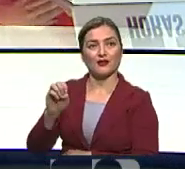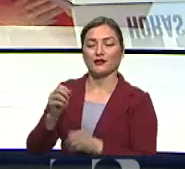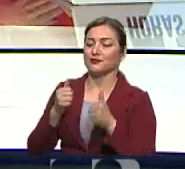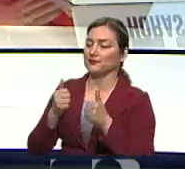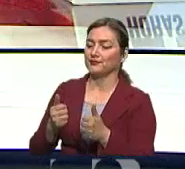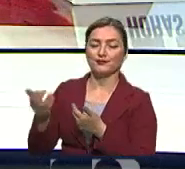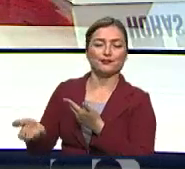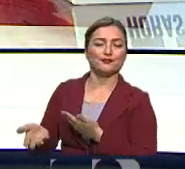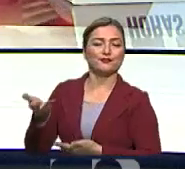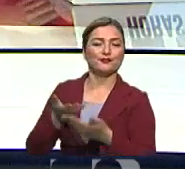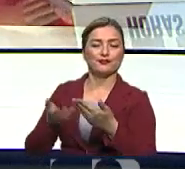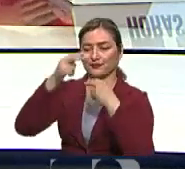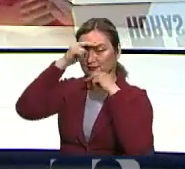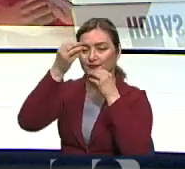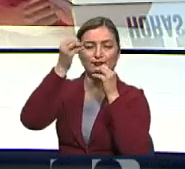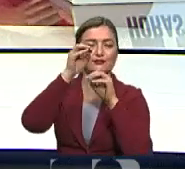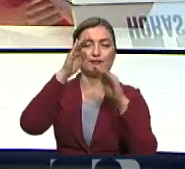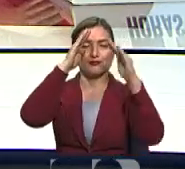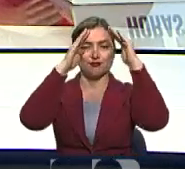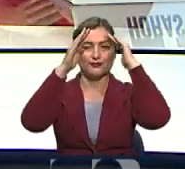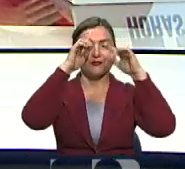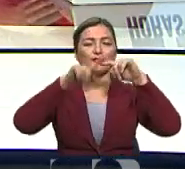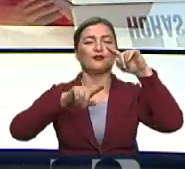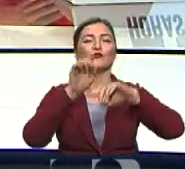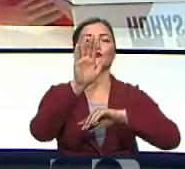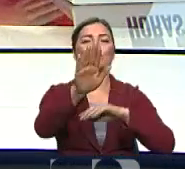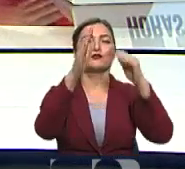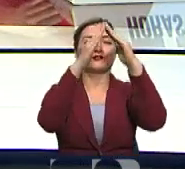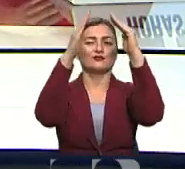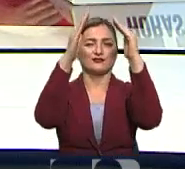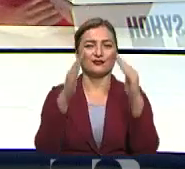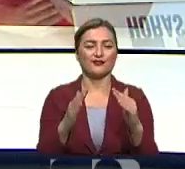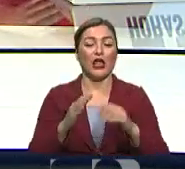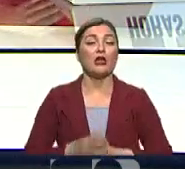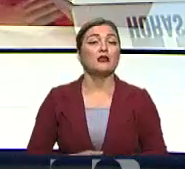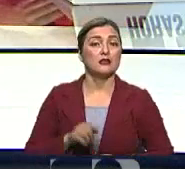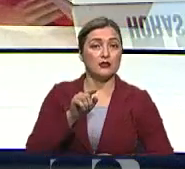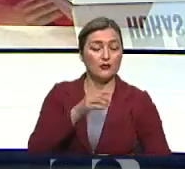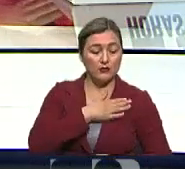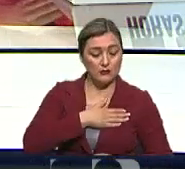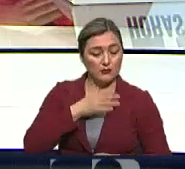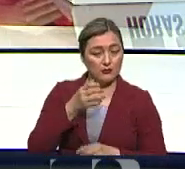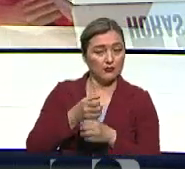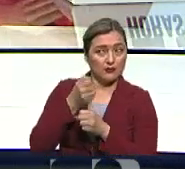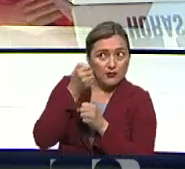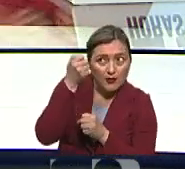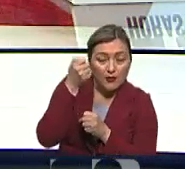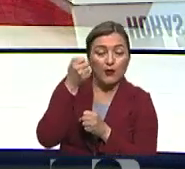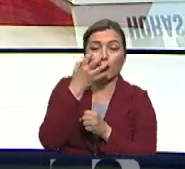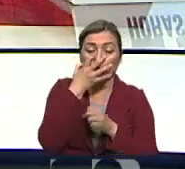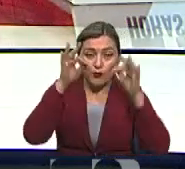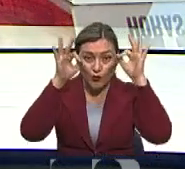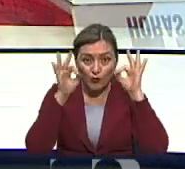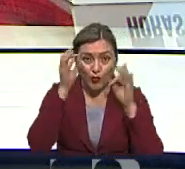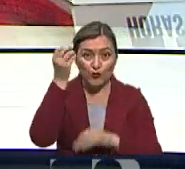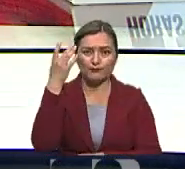contigo a esta hora y también un saludo, por supuesto, para nuestros amigos en casa. Además, por favor, no se olviden de su paraguas y sus mascarillas.